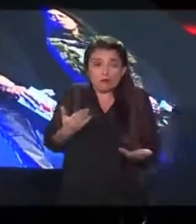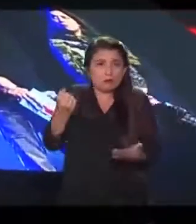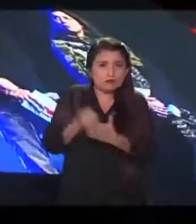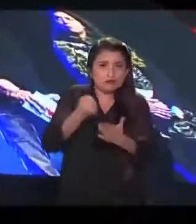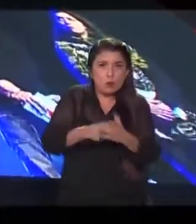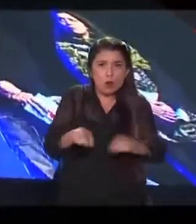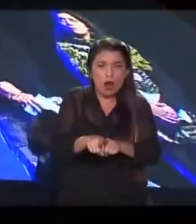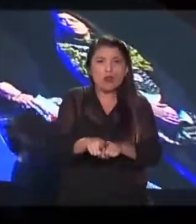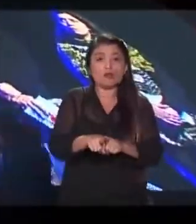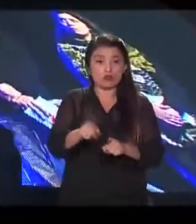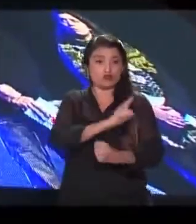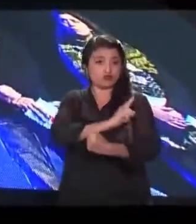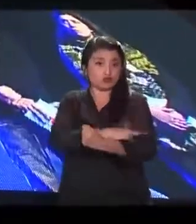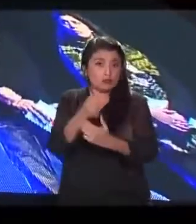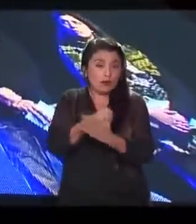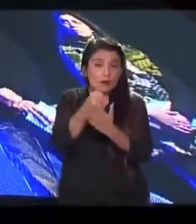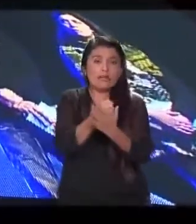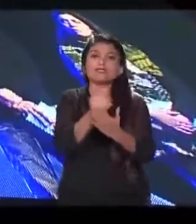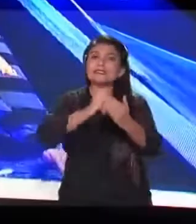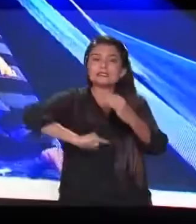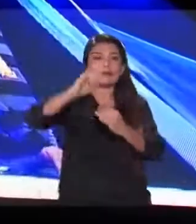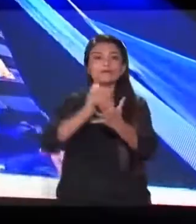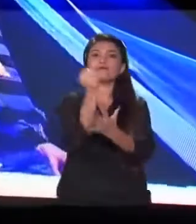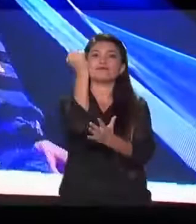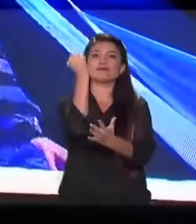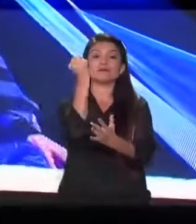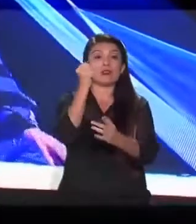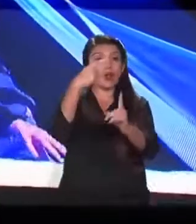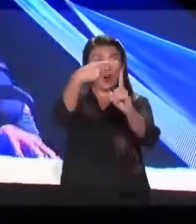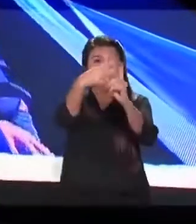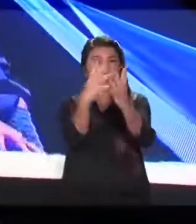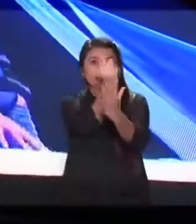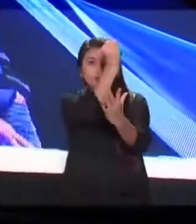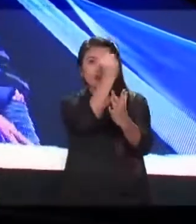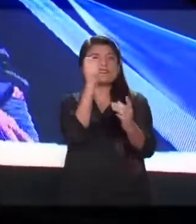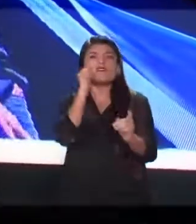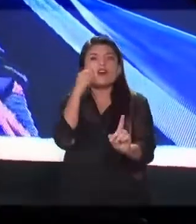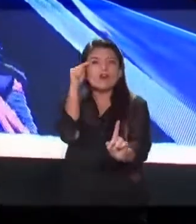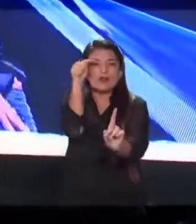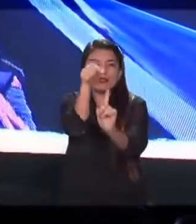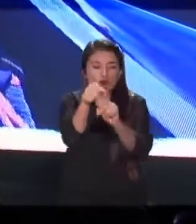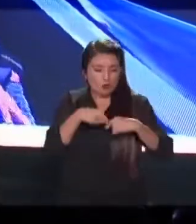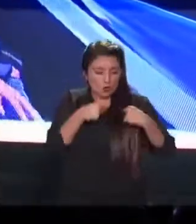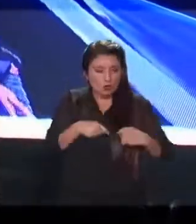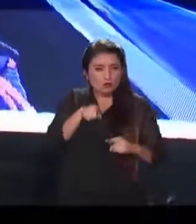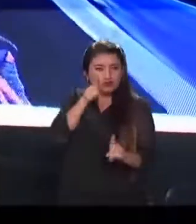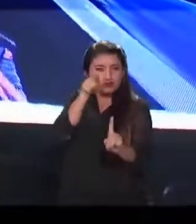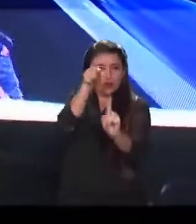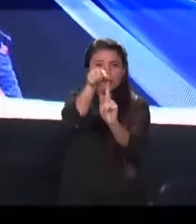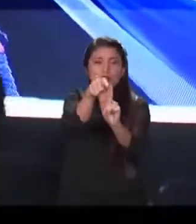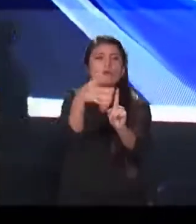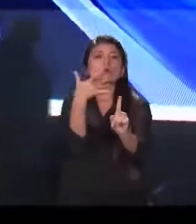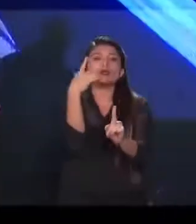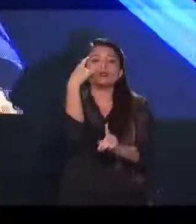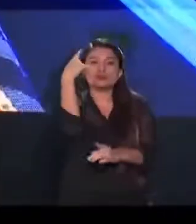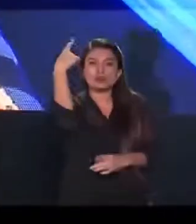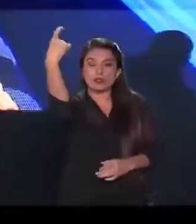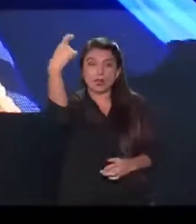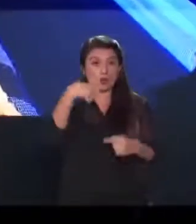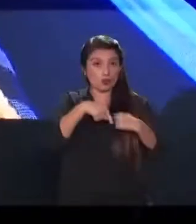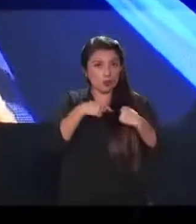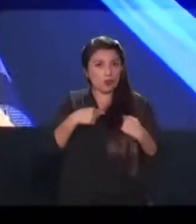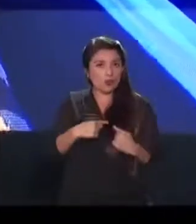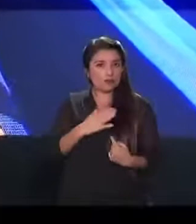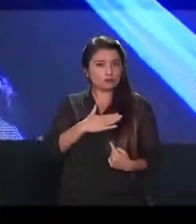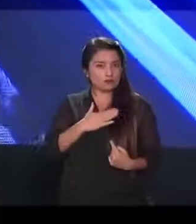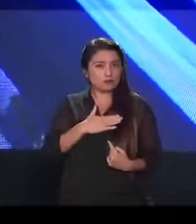vos tengas fuerza para pelear, siempre victoria. El éxito es fijar los objetivos con el corazón, porque nos hace soñar. El